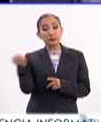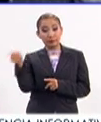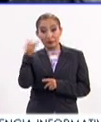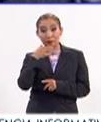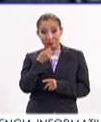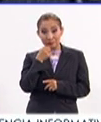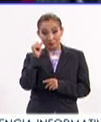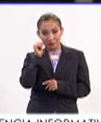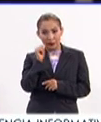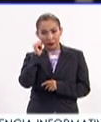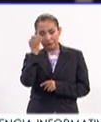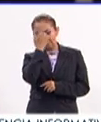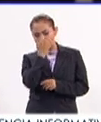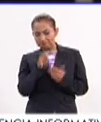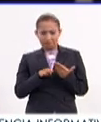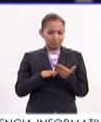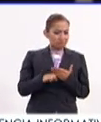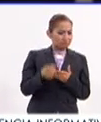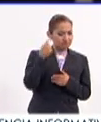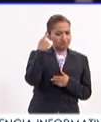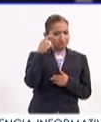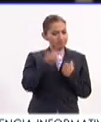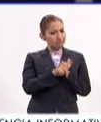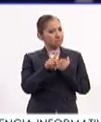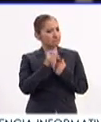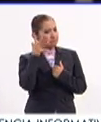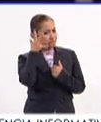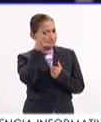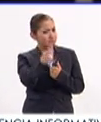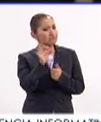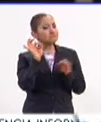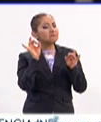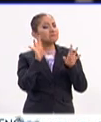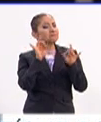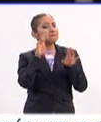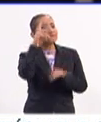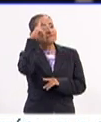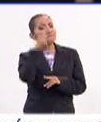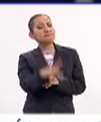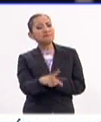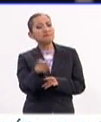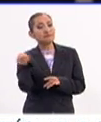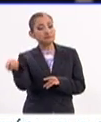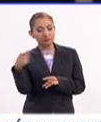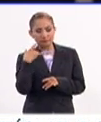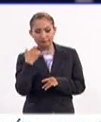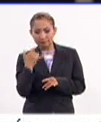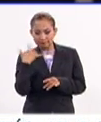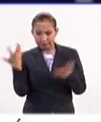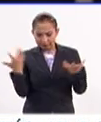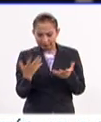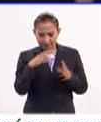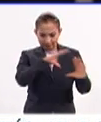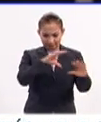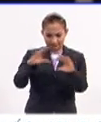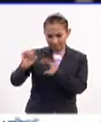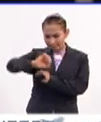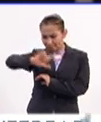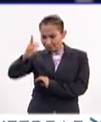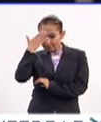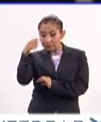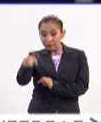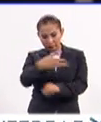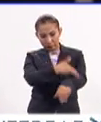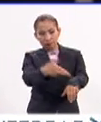solía prevenir problemas que iban a aparecer a México y se empeñó en formar expertos para que